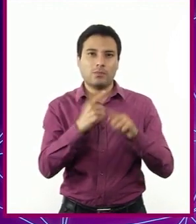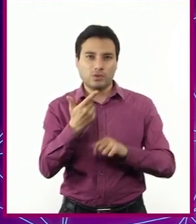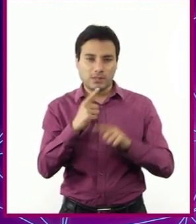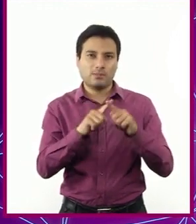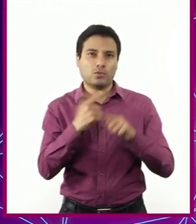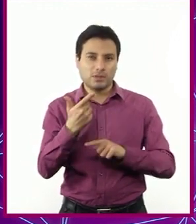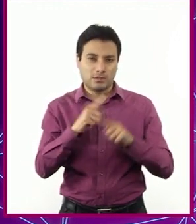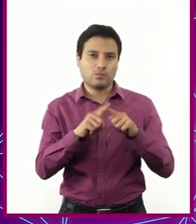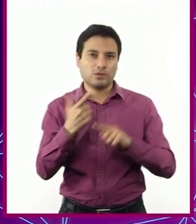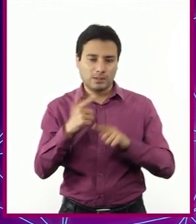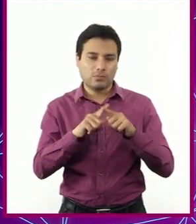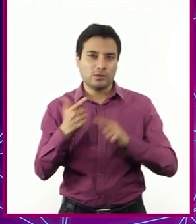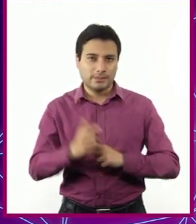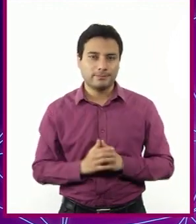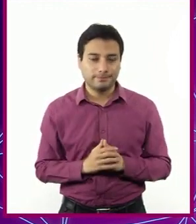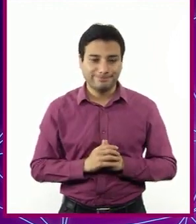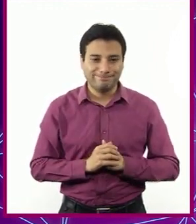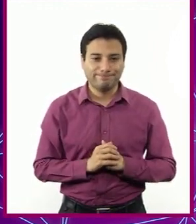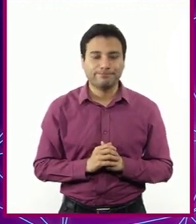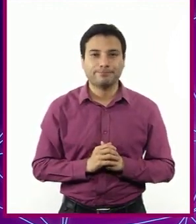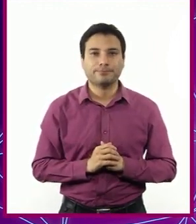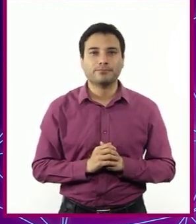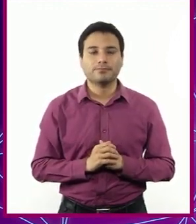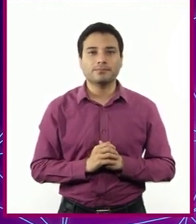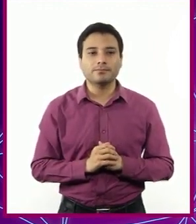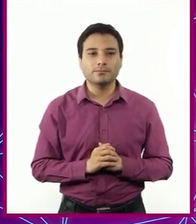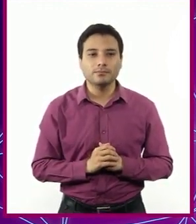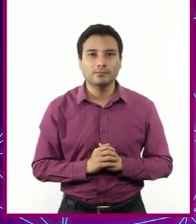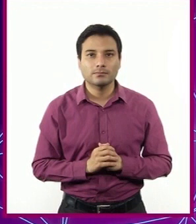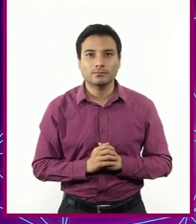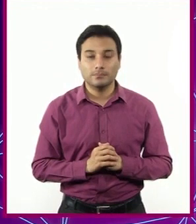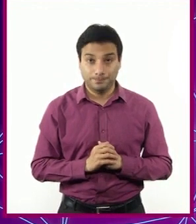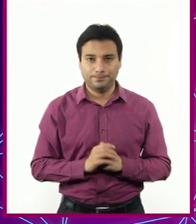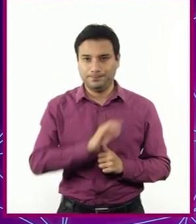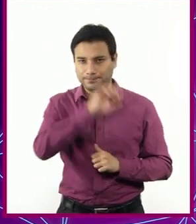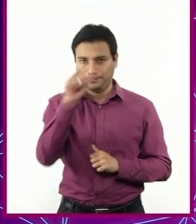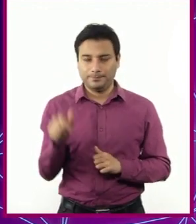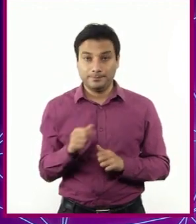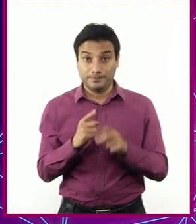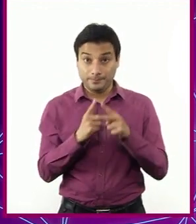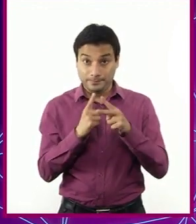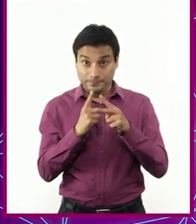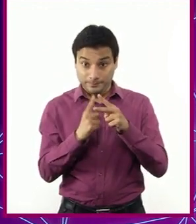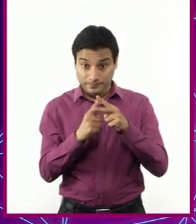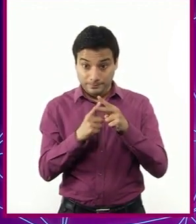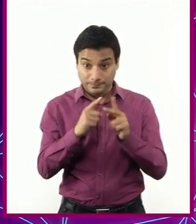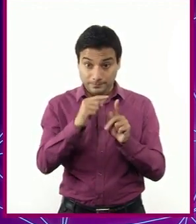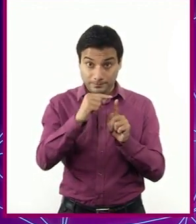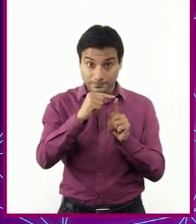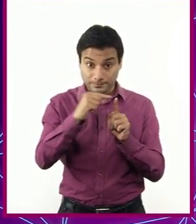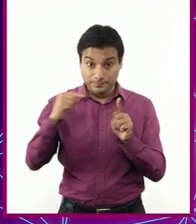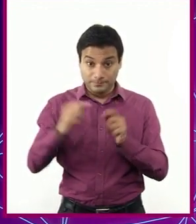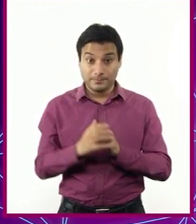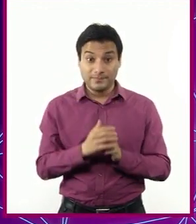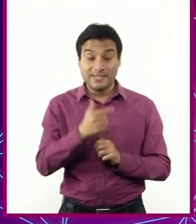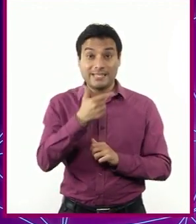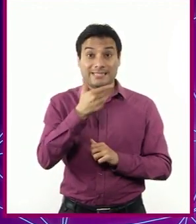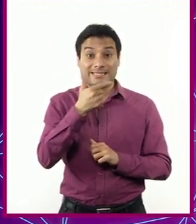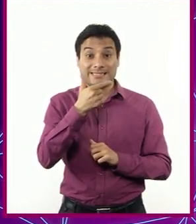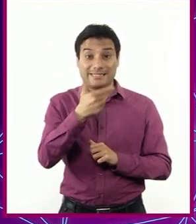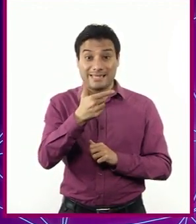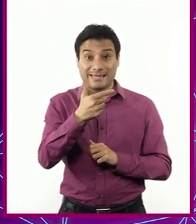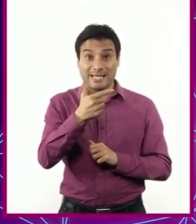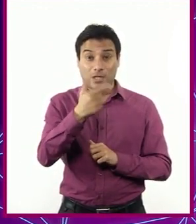7 por 7 por 7. Al dividir 7 al cuadrado entre 7 a la